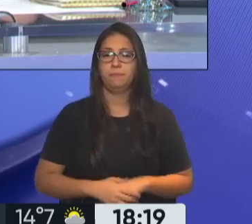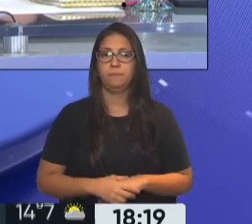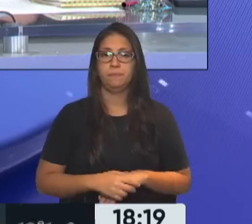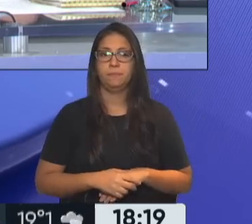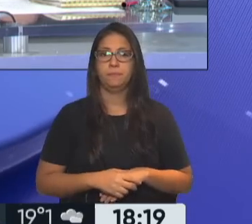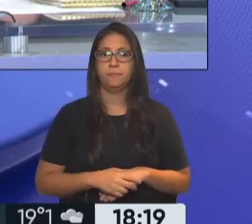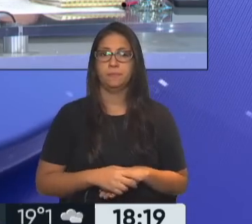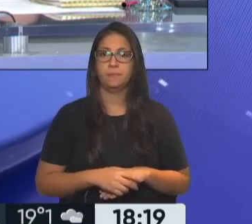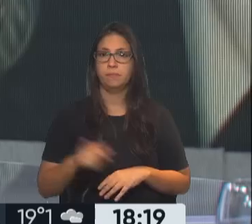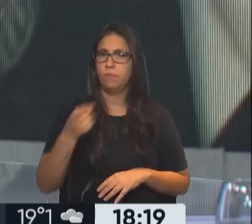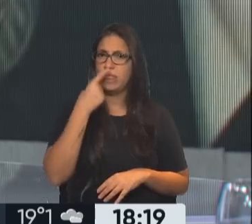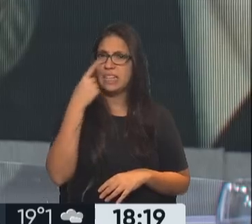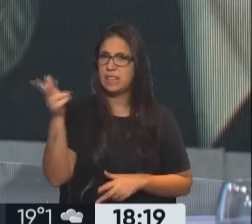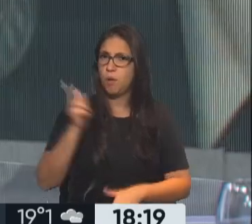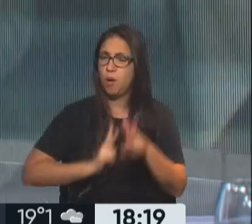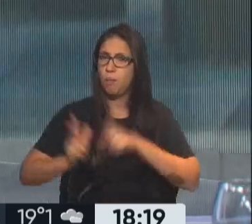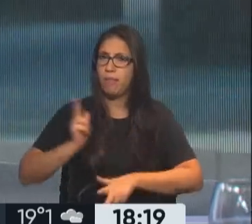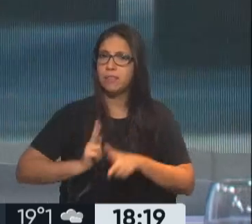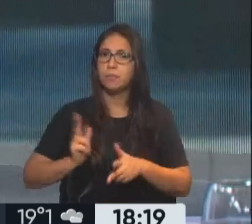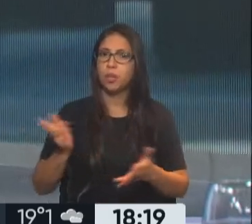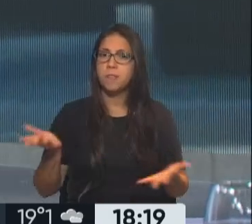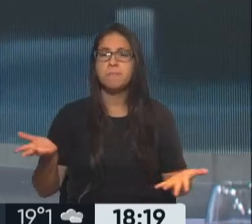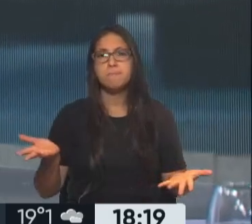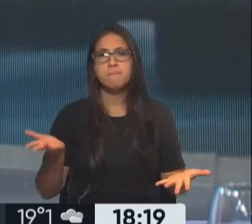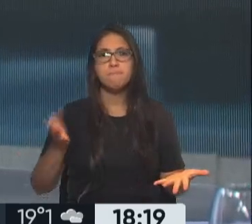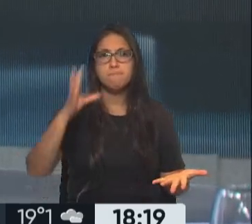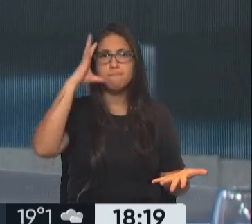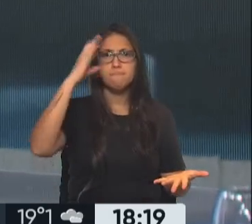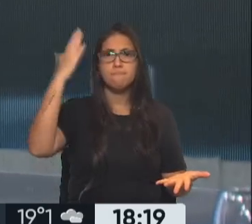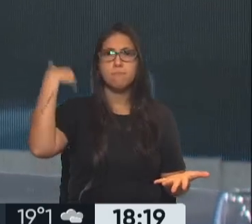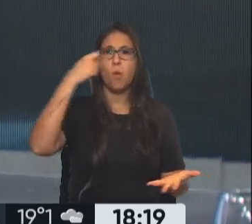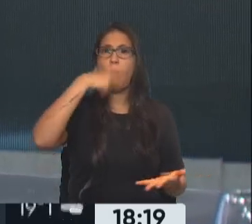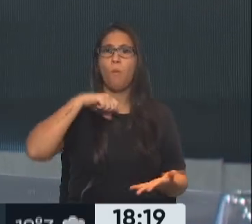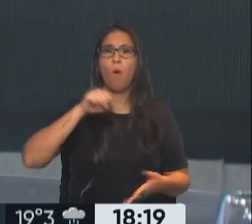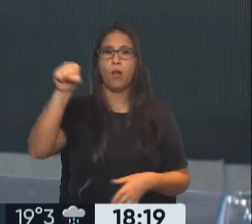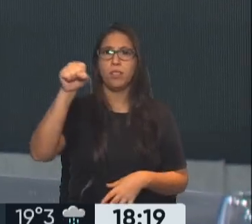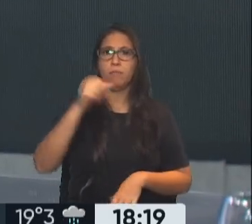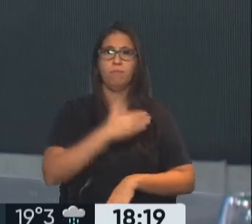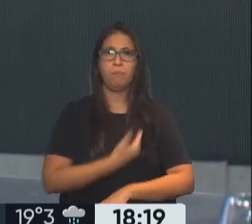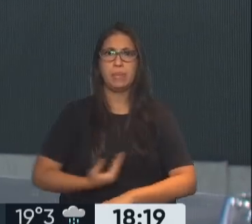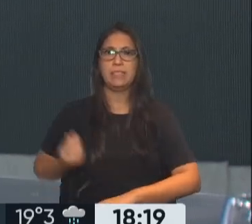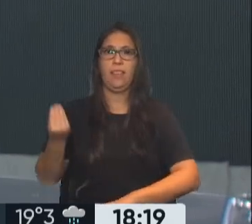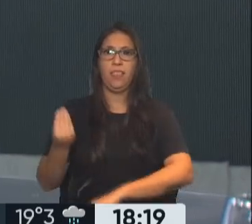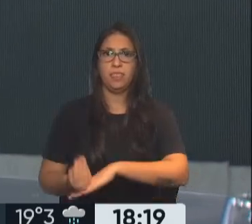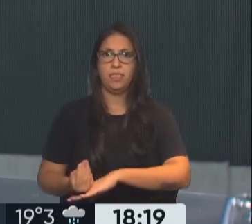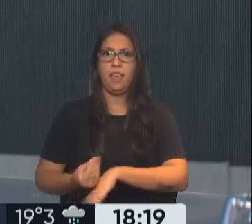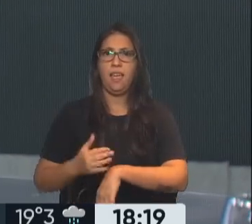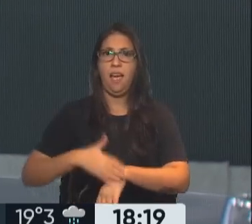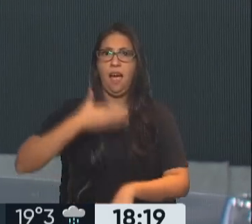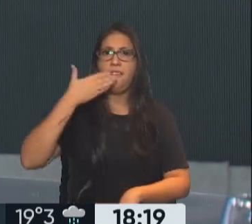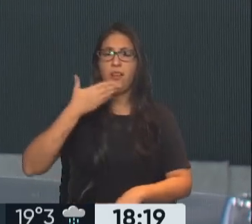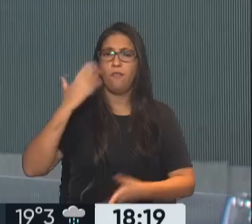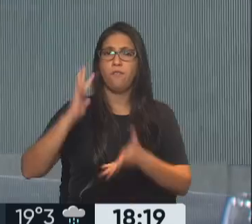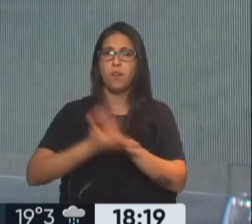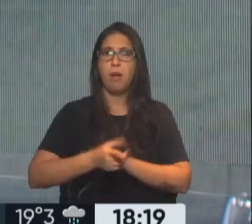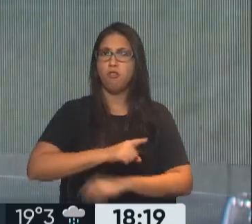muy interesante lo que está planteando Leticia. Bueno, uno recuerda a Gabriel Boric ya como presidente hablando de esa manera